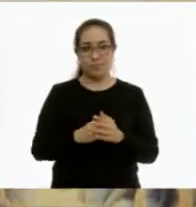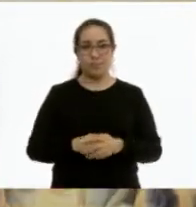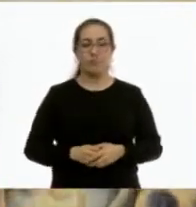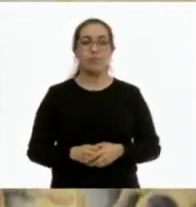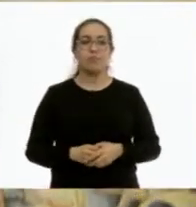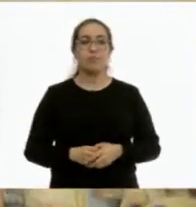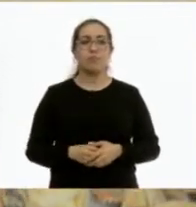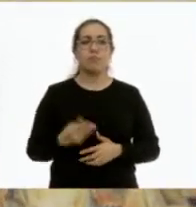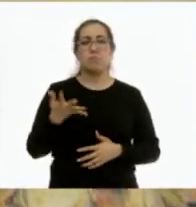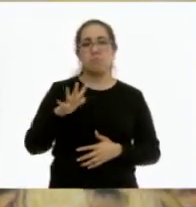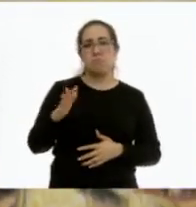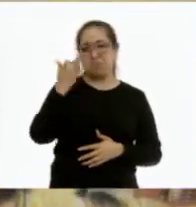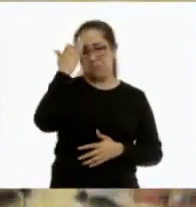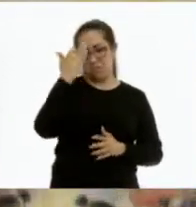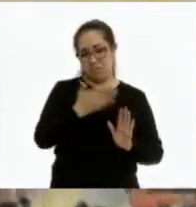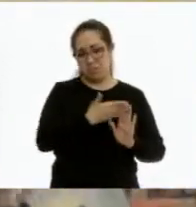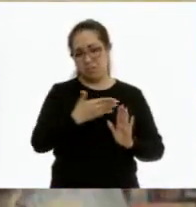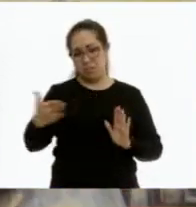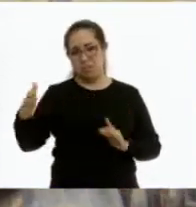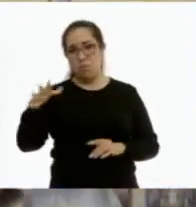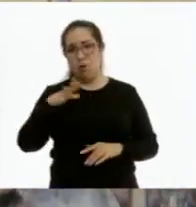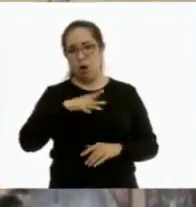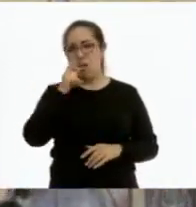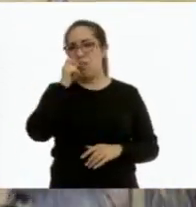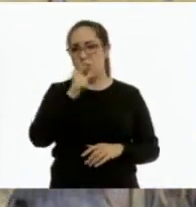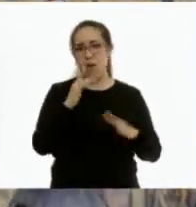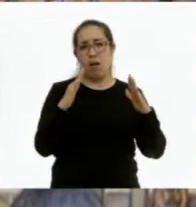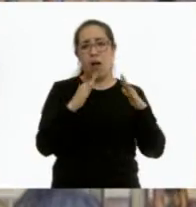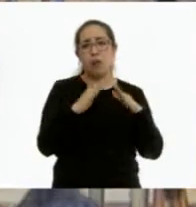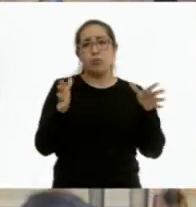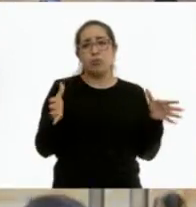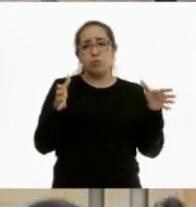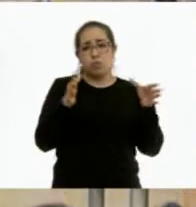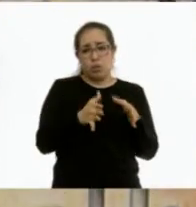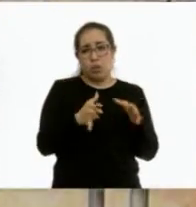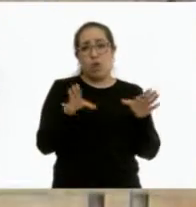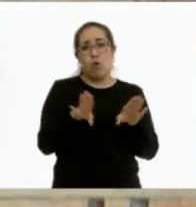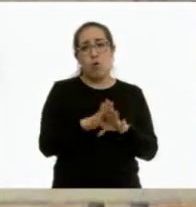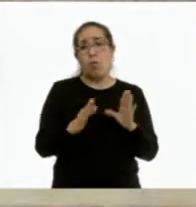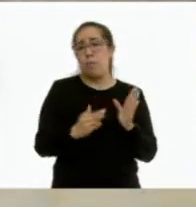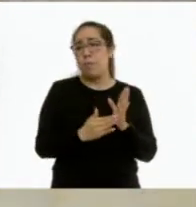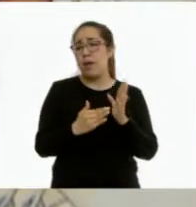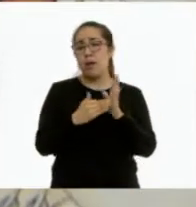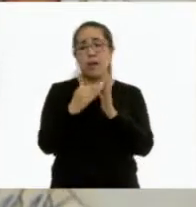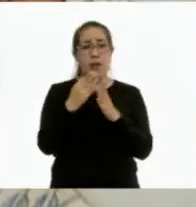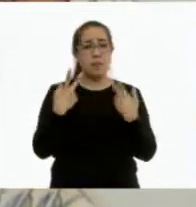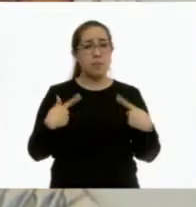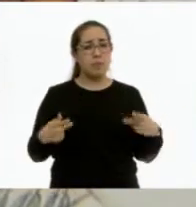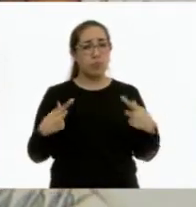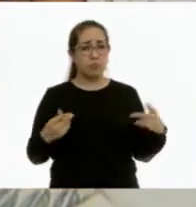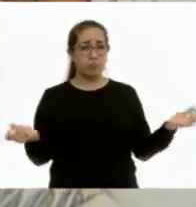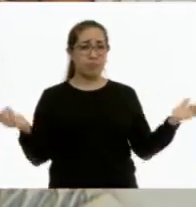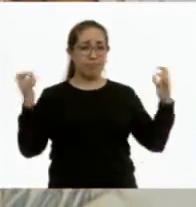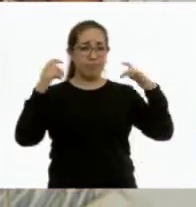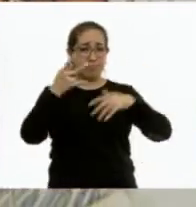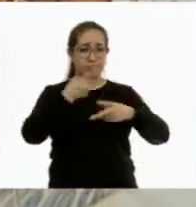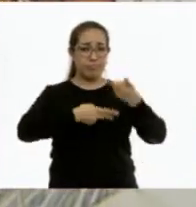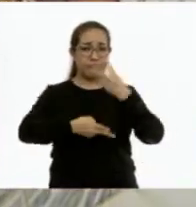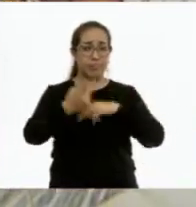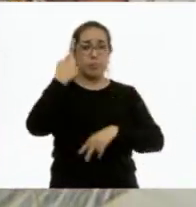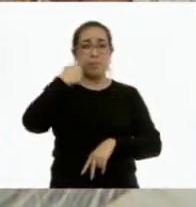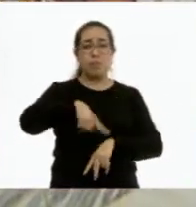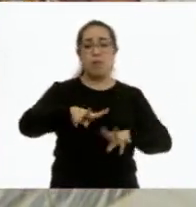Por aquella época surgieron también pequeñas villas que alcanzaron miles de habitantes, entre las cuales se dio un importante intercambio